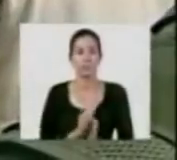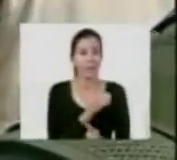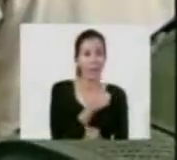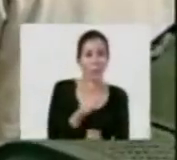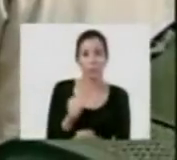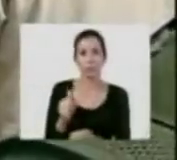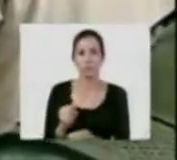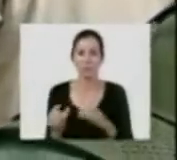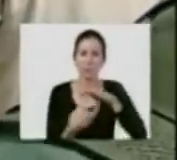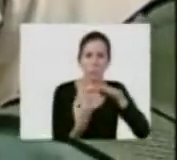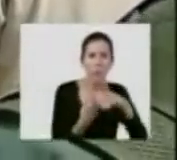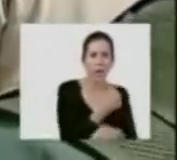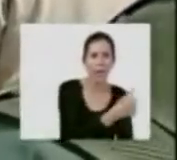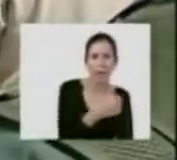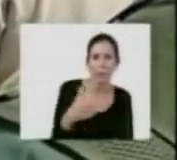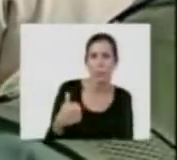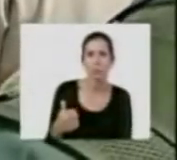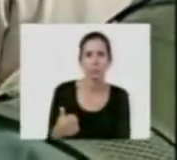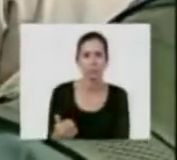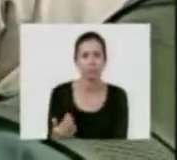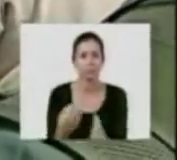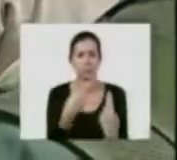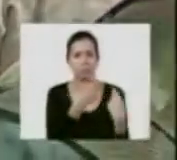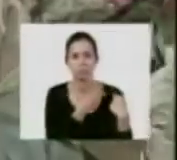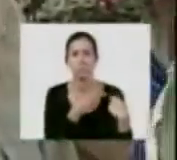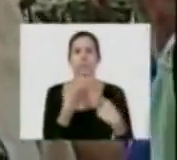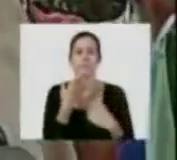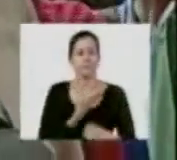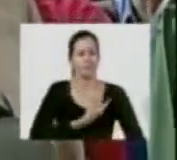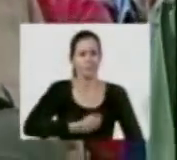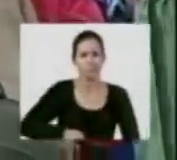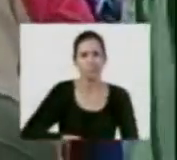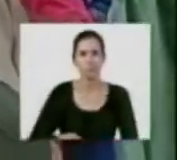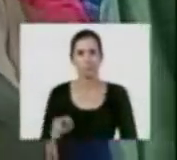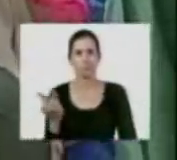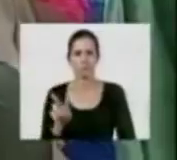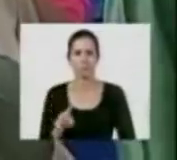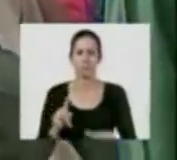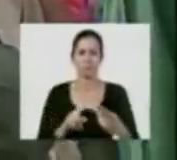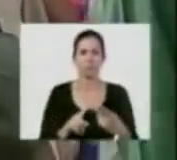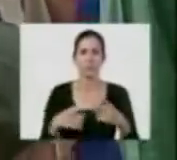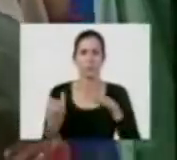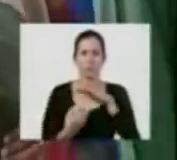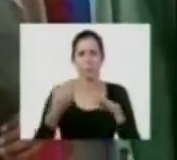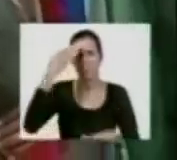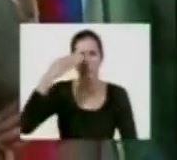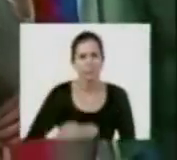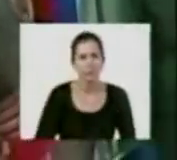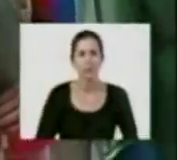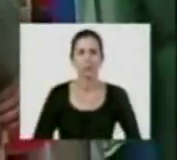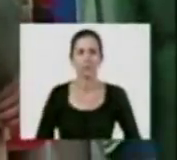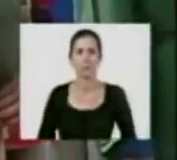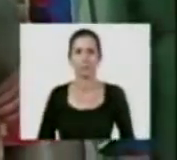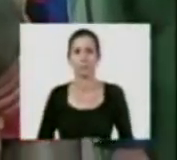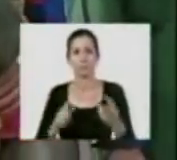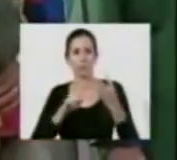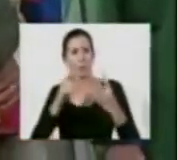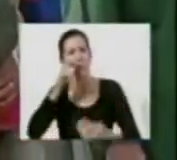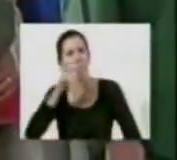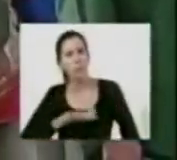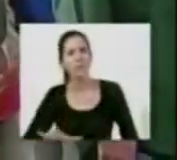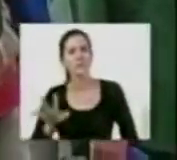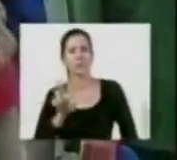instituciones que representamos: Presidencia de la República, Fuerza Armada Nacional Bolivariana, pueblo